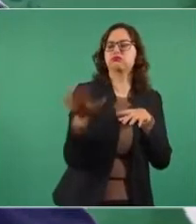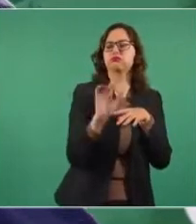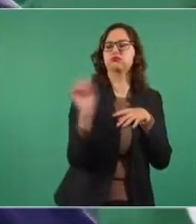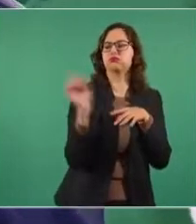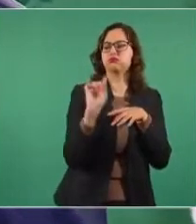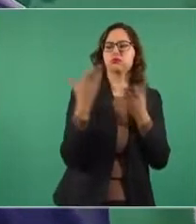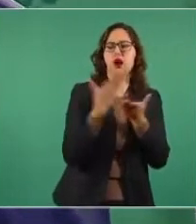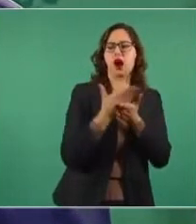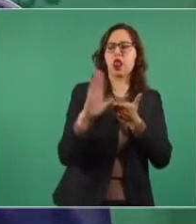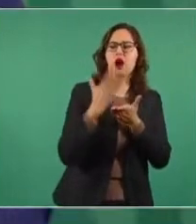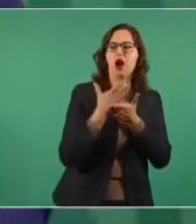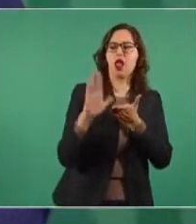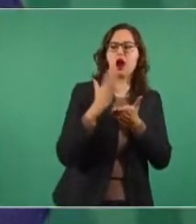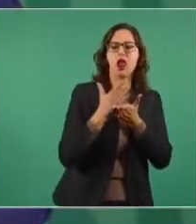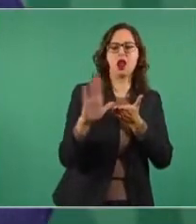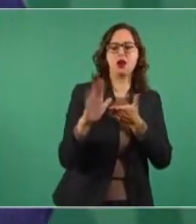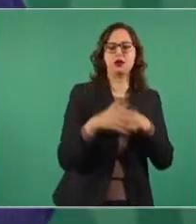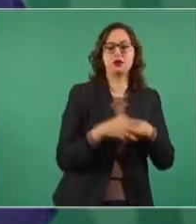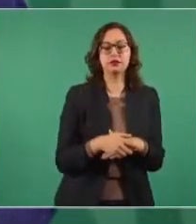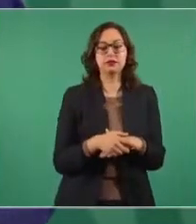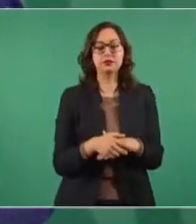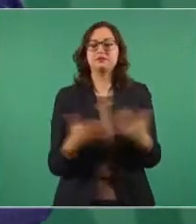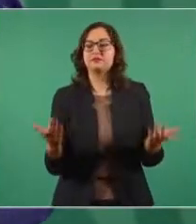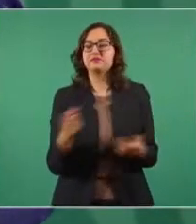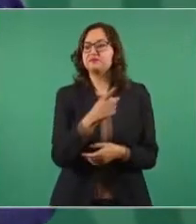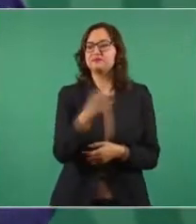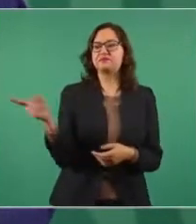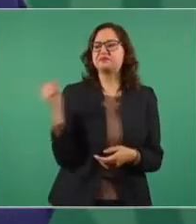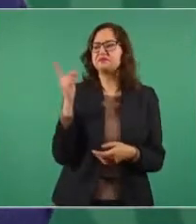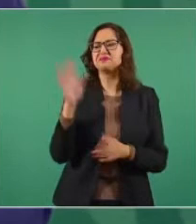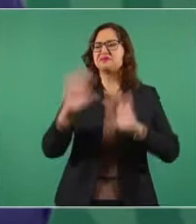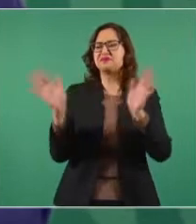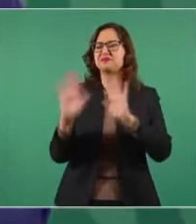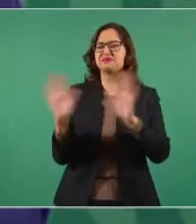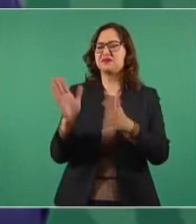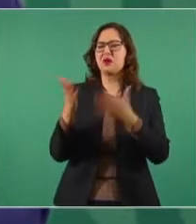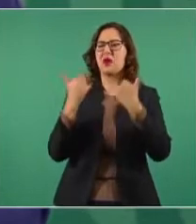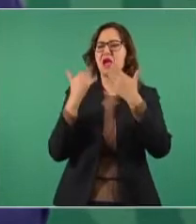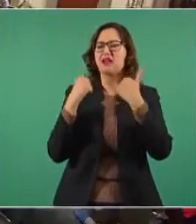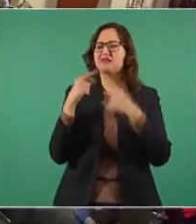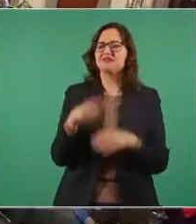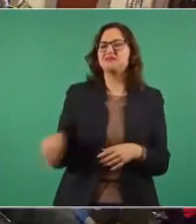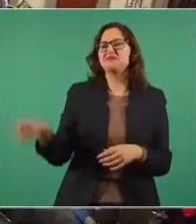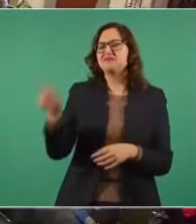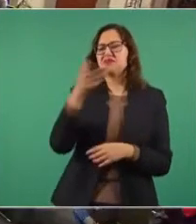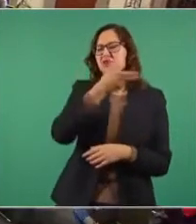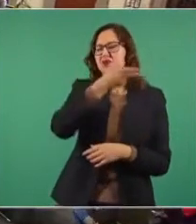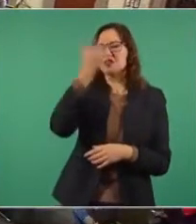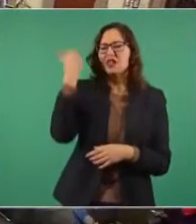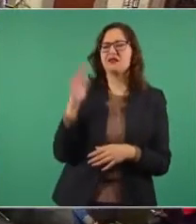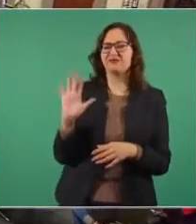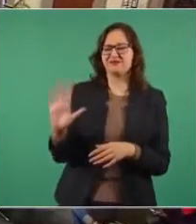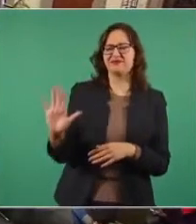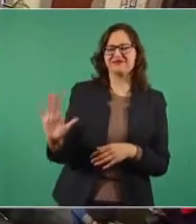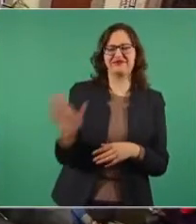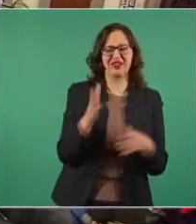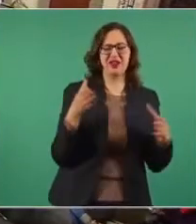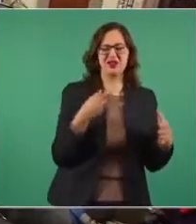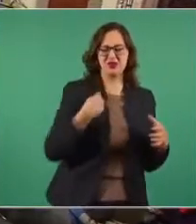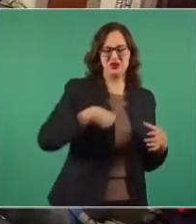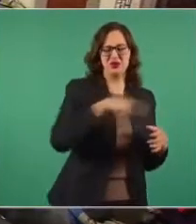pueblo no lo tomaba en cuenta los demás decían el pueblo no chiste eso lo arreglamos nosotros